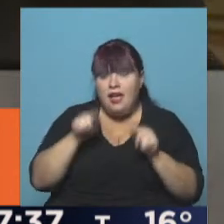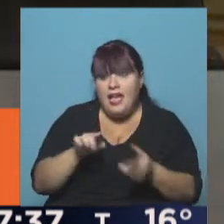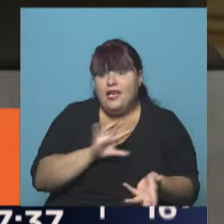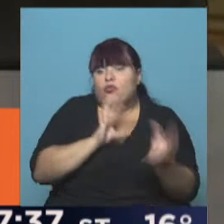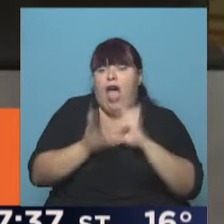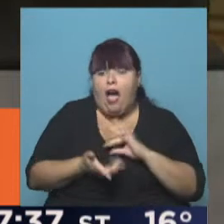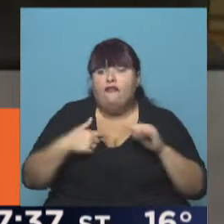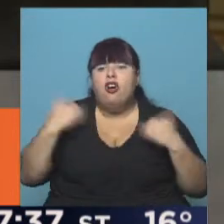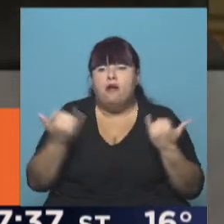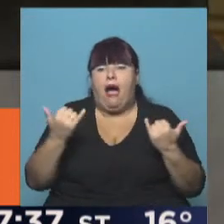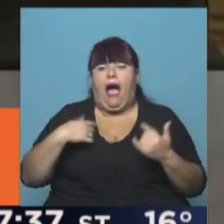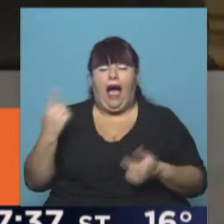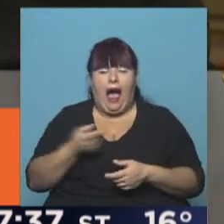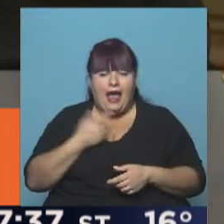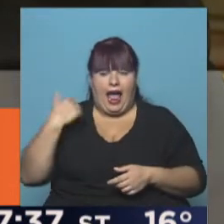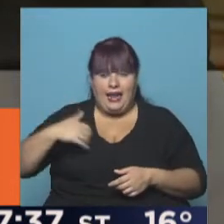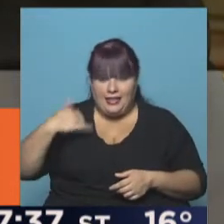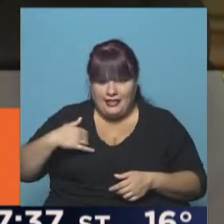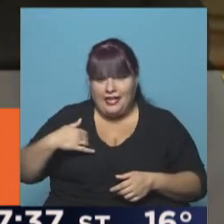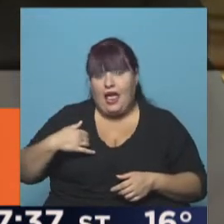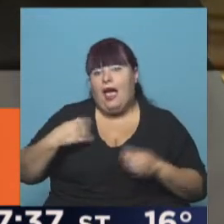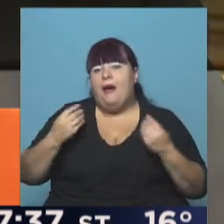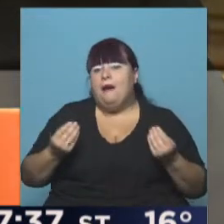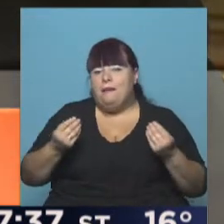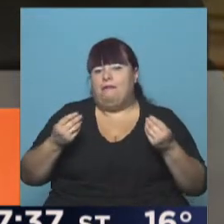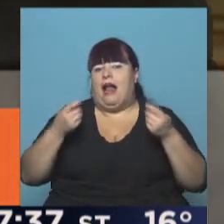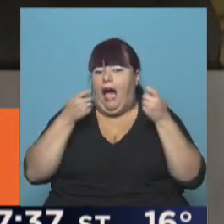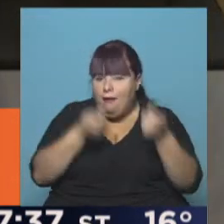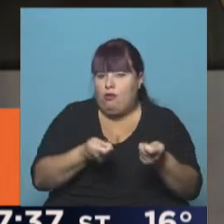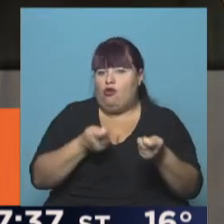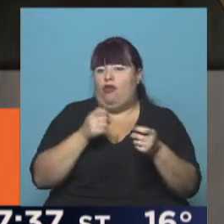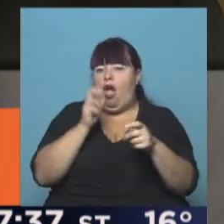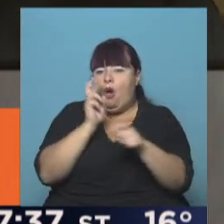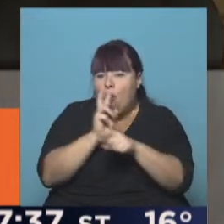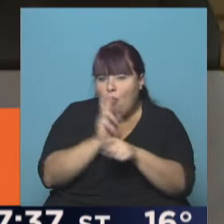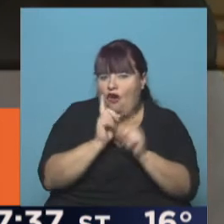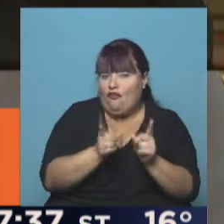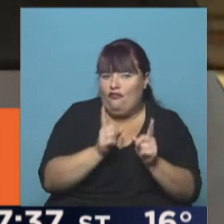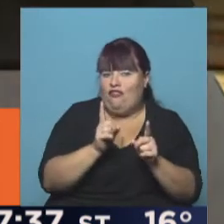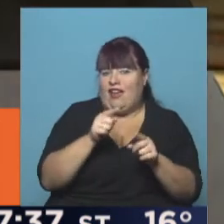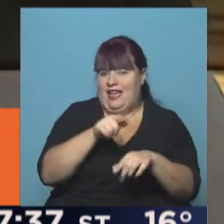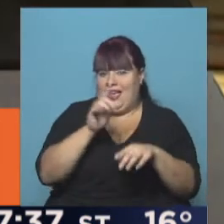es la herramienta que tenemos los argentinos para apoyar y